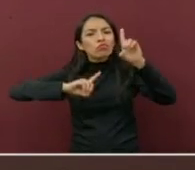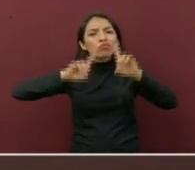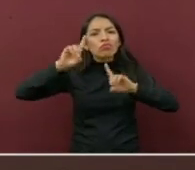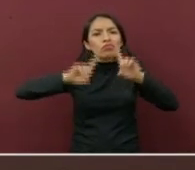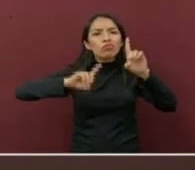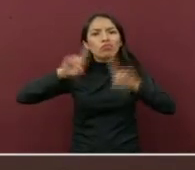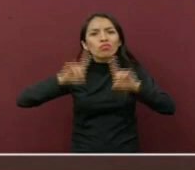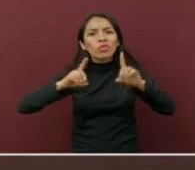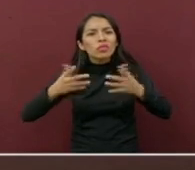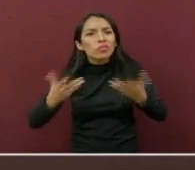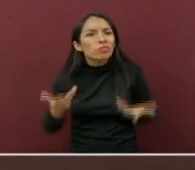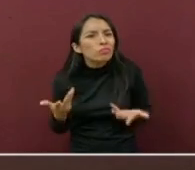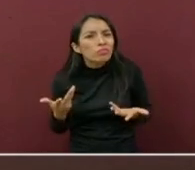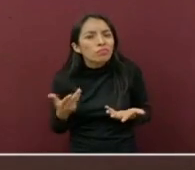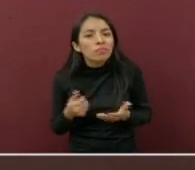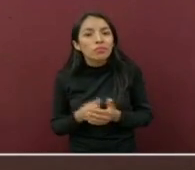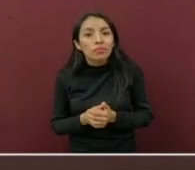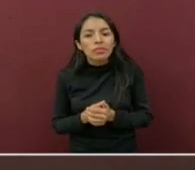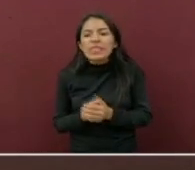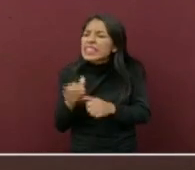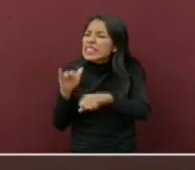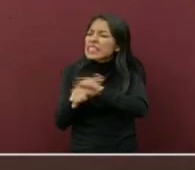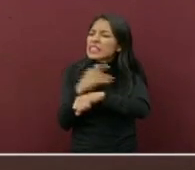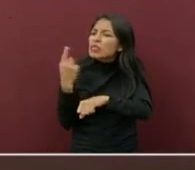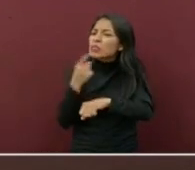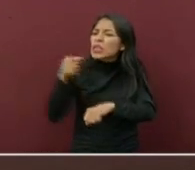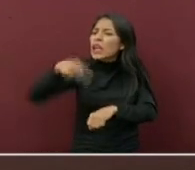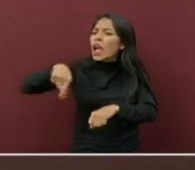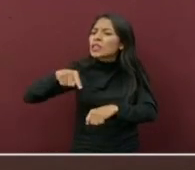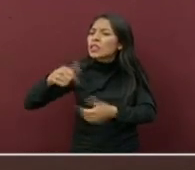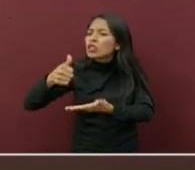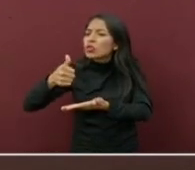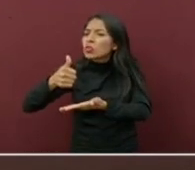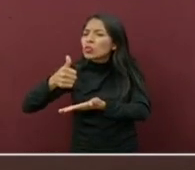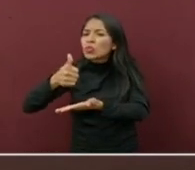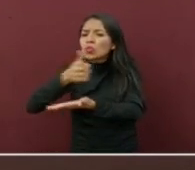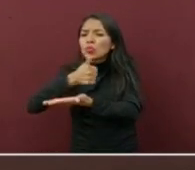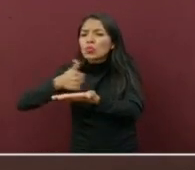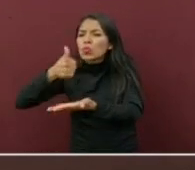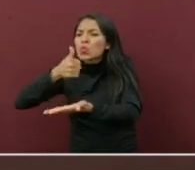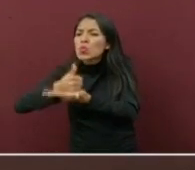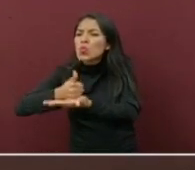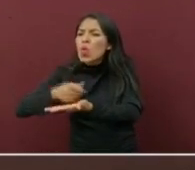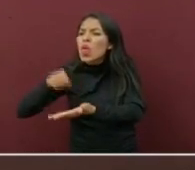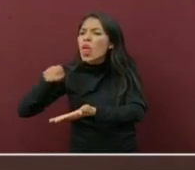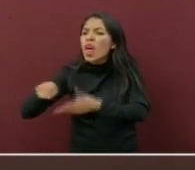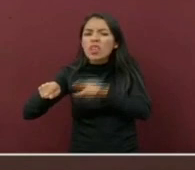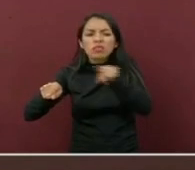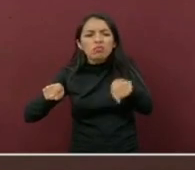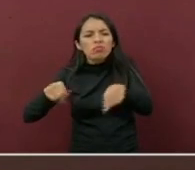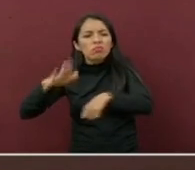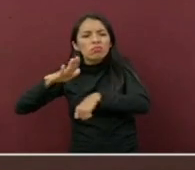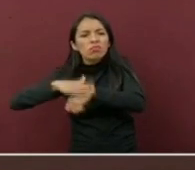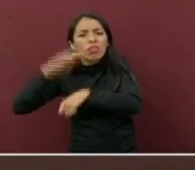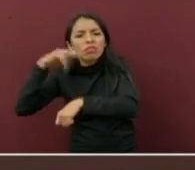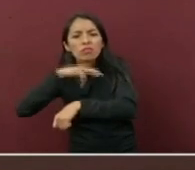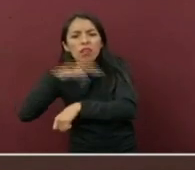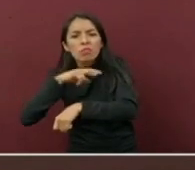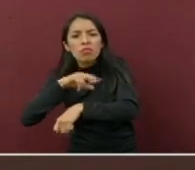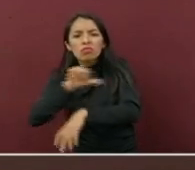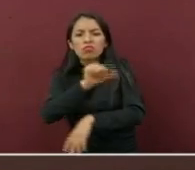por qué algunas ciudades se están vacunando más pronto que otras